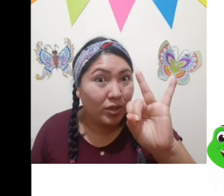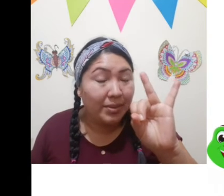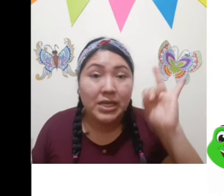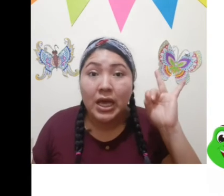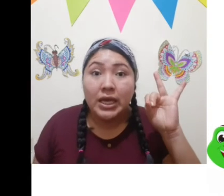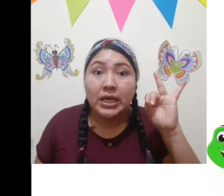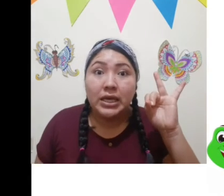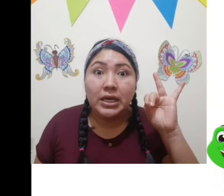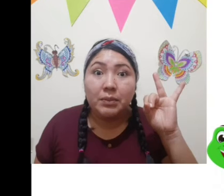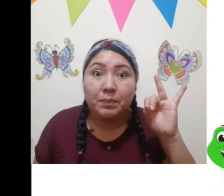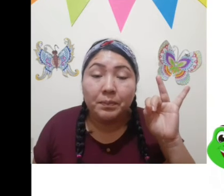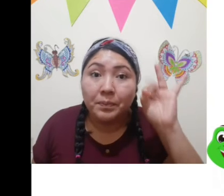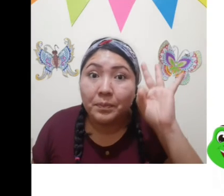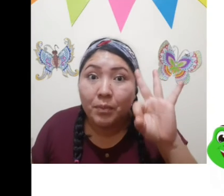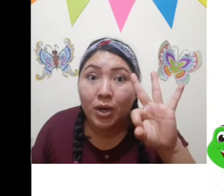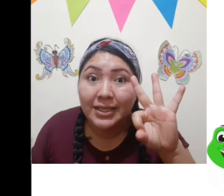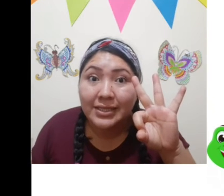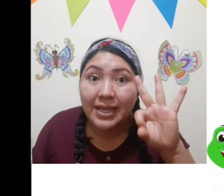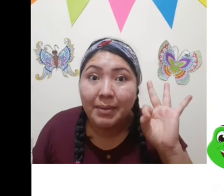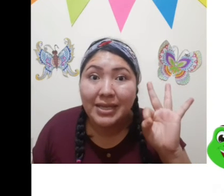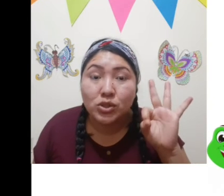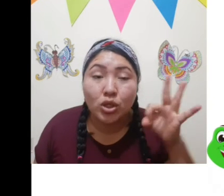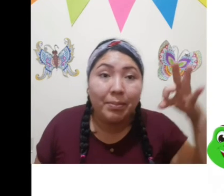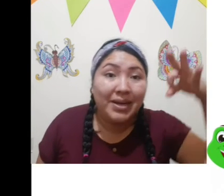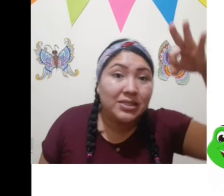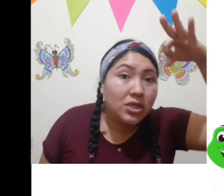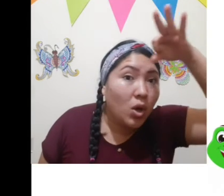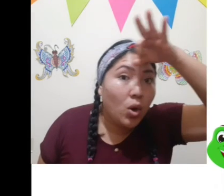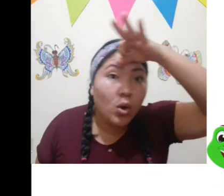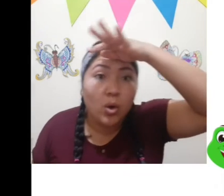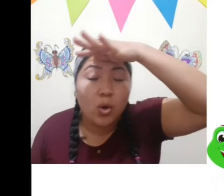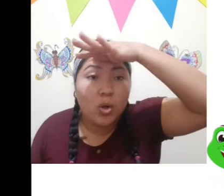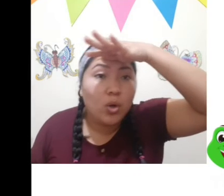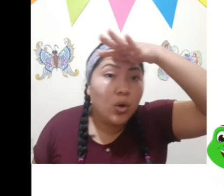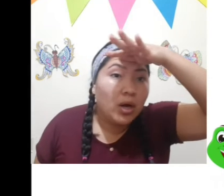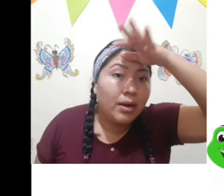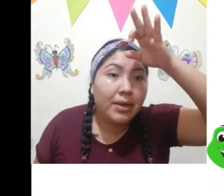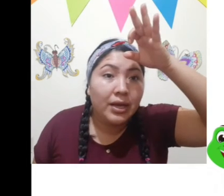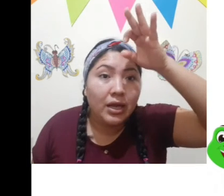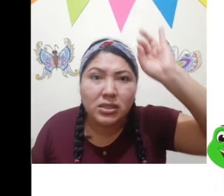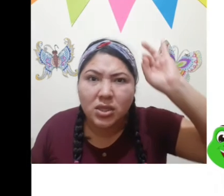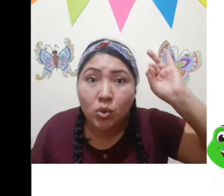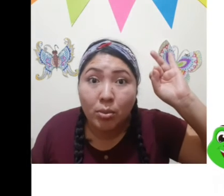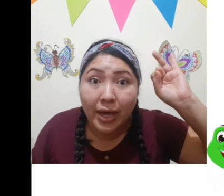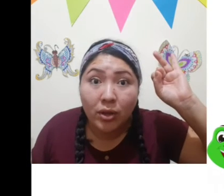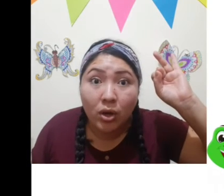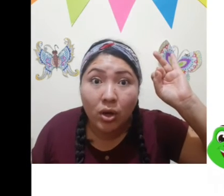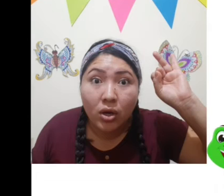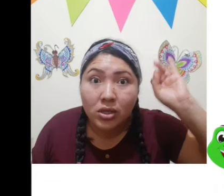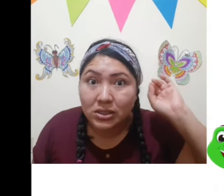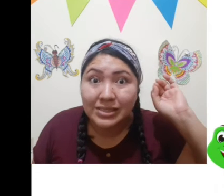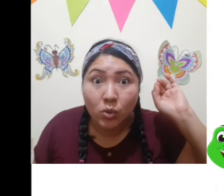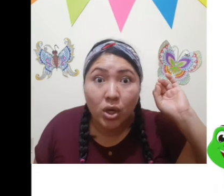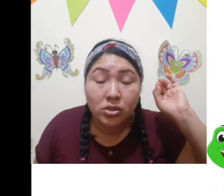la segunda vez y por la tercera vez donde apareció haber en el círculo morado